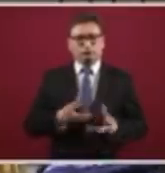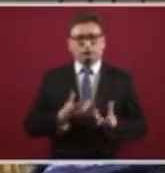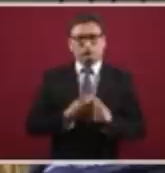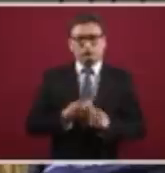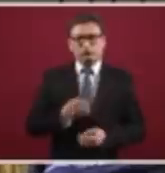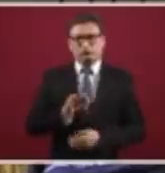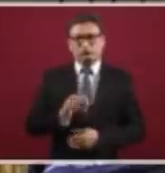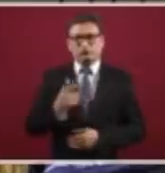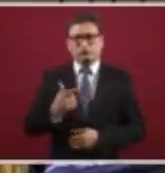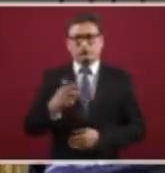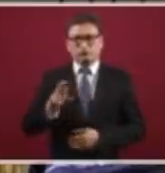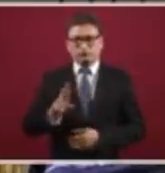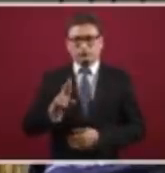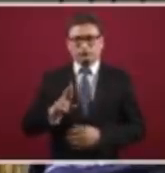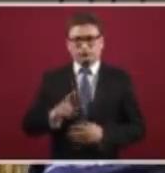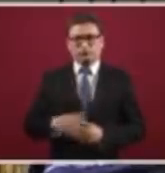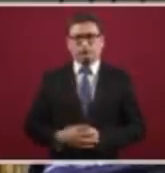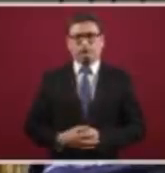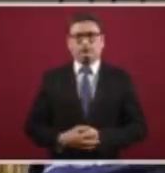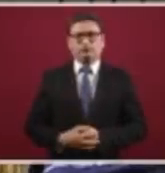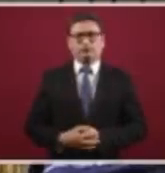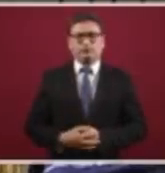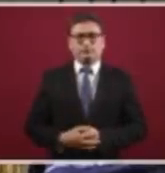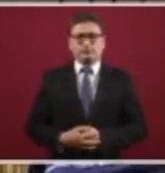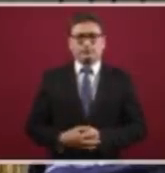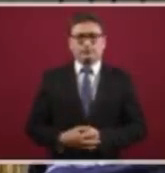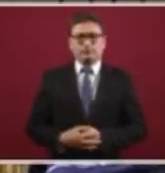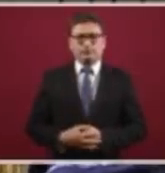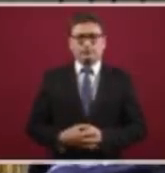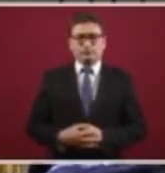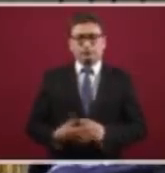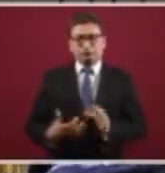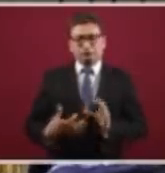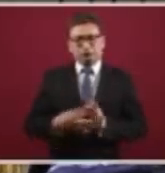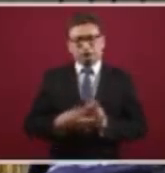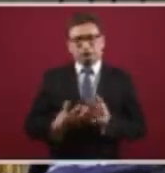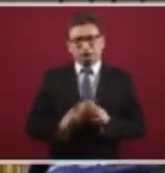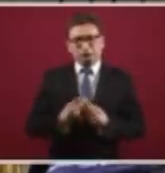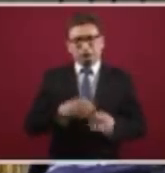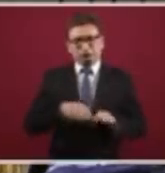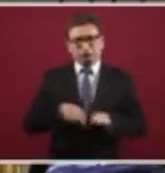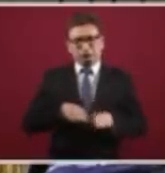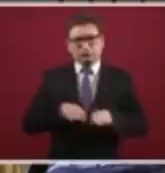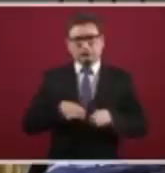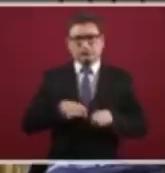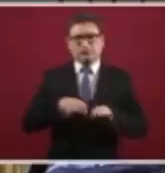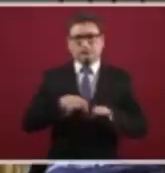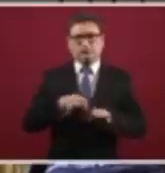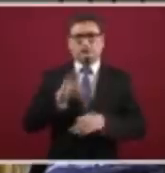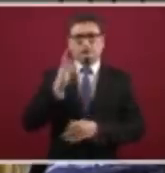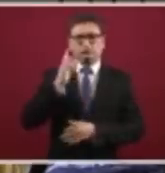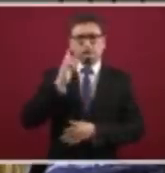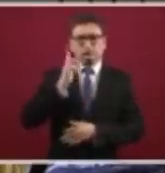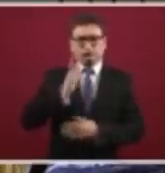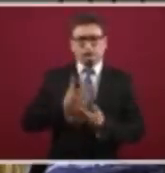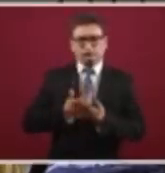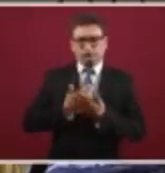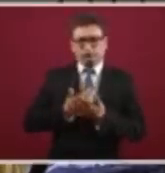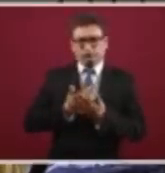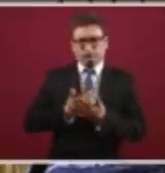general la repubblica y yo espero que se tengan